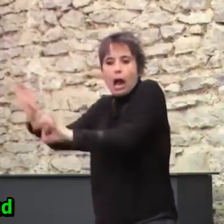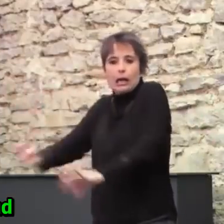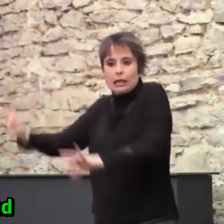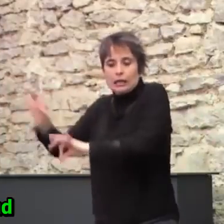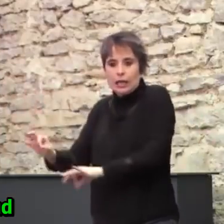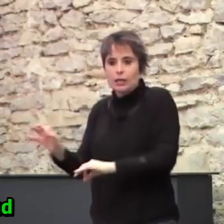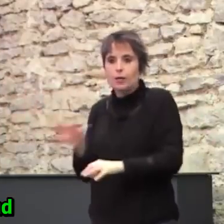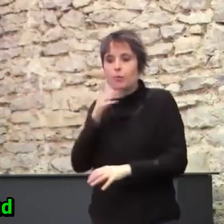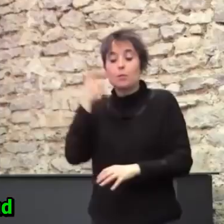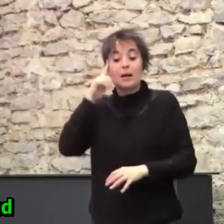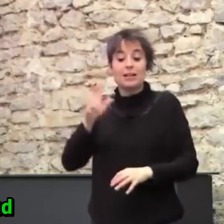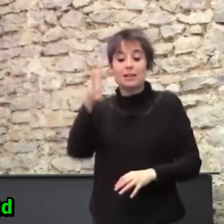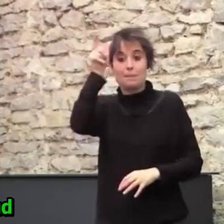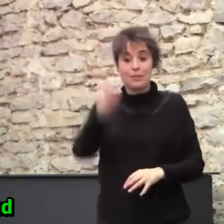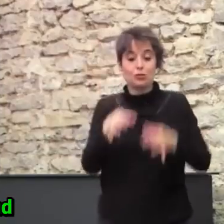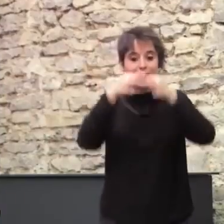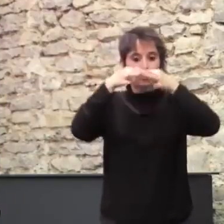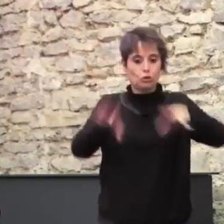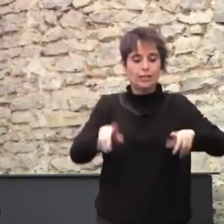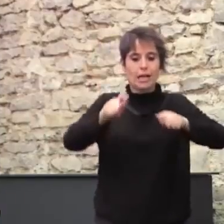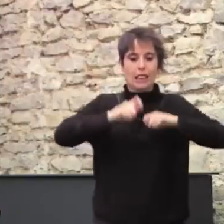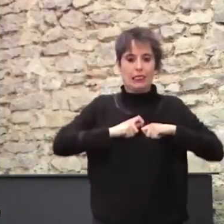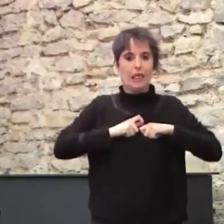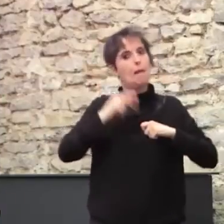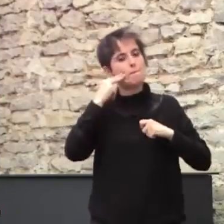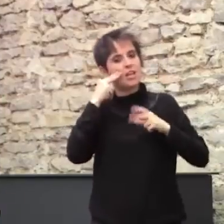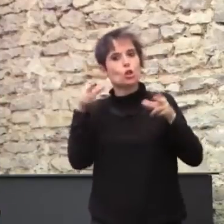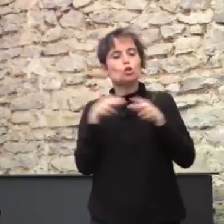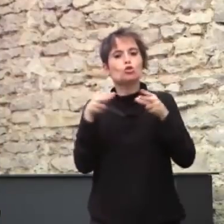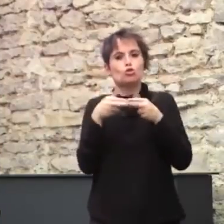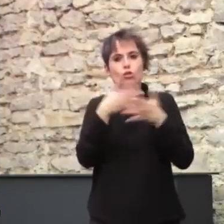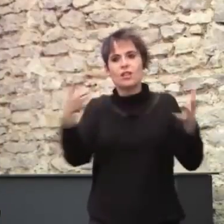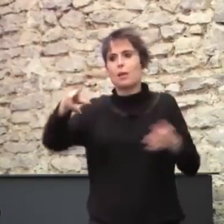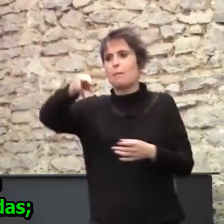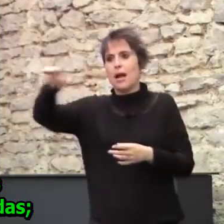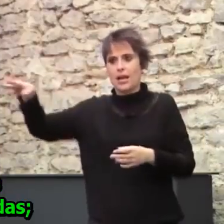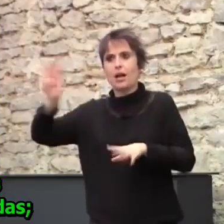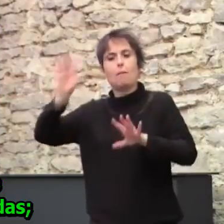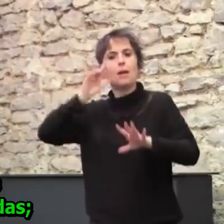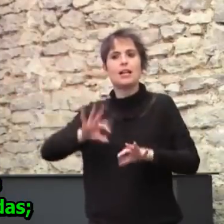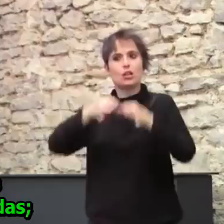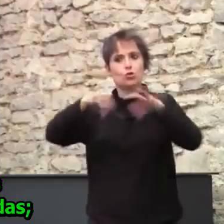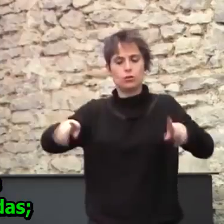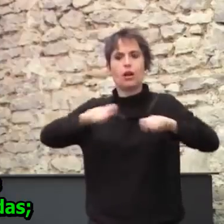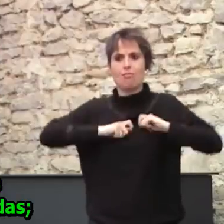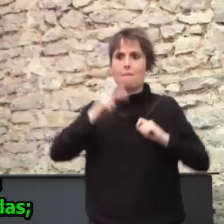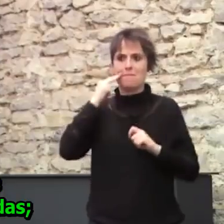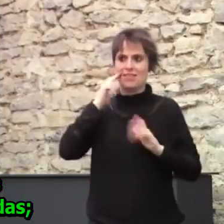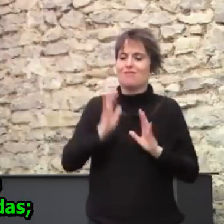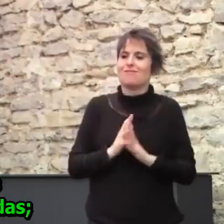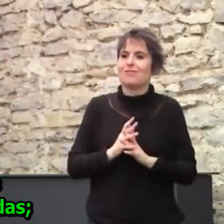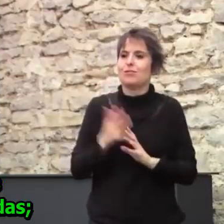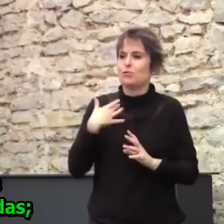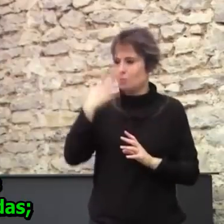porque de alguna manera una persona soltera causa inquietud en una sociedad llena de parejas, ¿no? Yo además recuerdo que mis